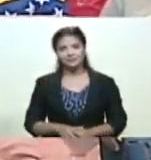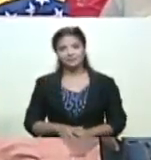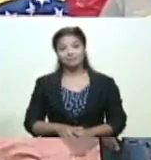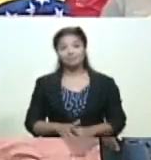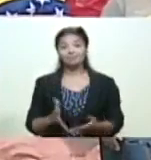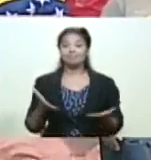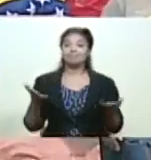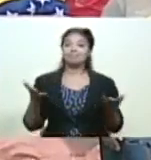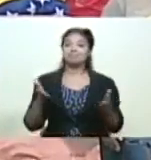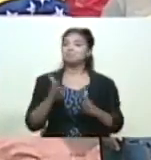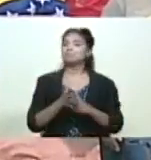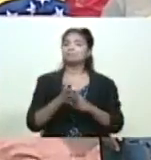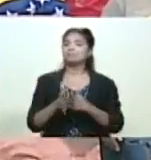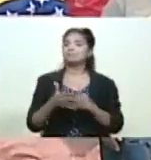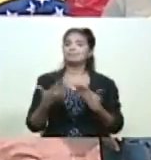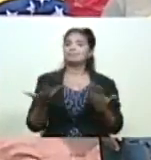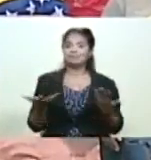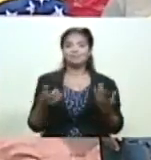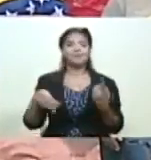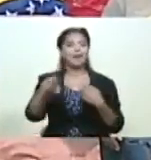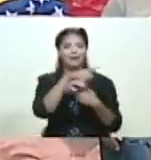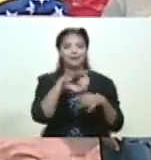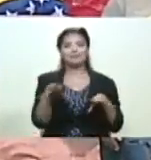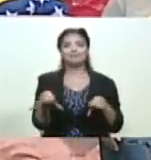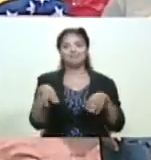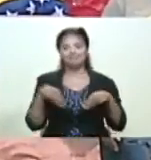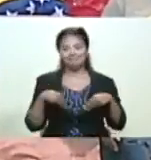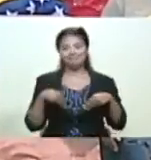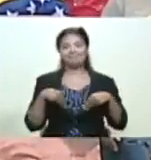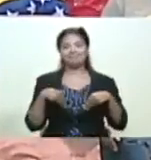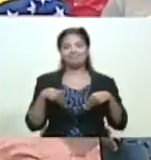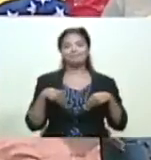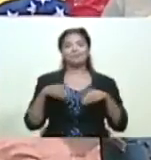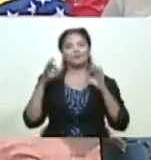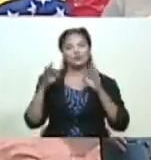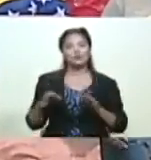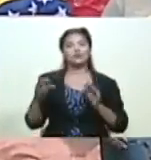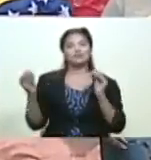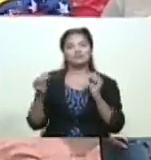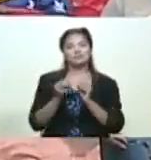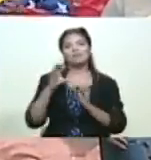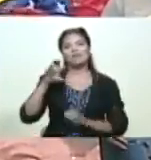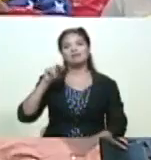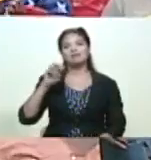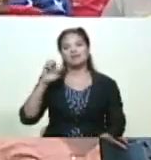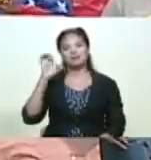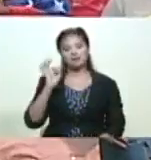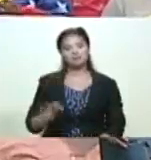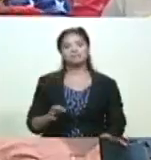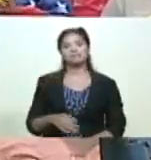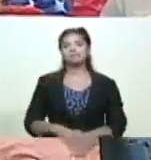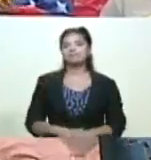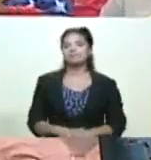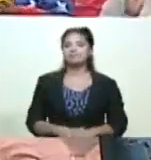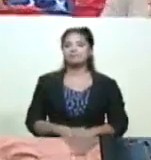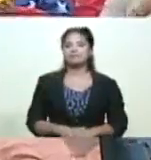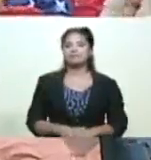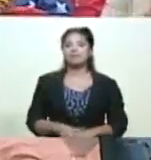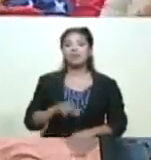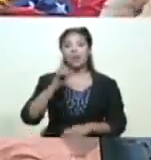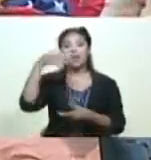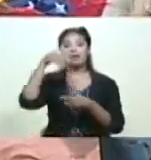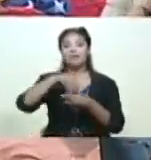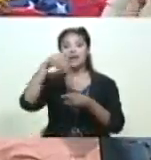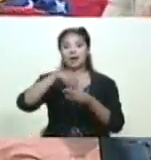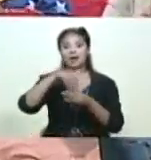Quiere decir que reconocen la legitimidad del Consejo Nacional Electoral y de las